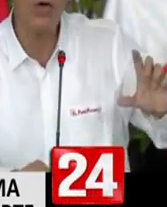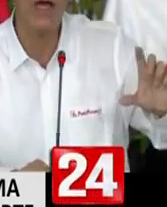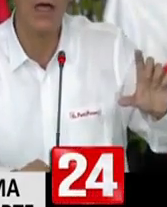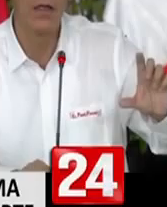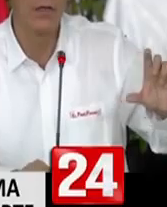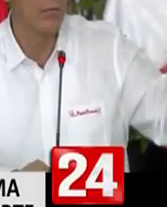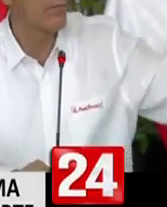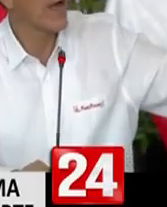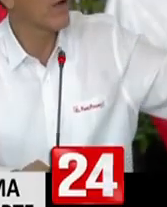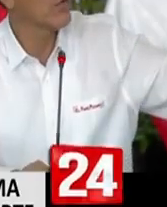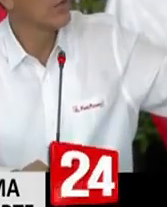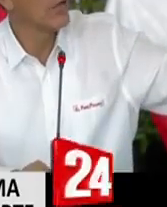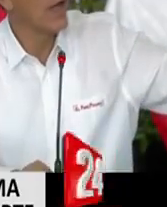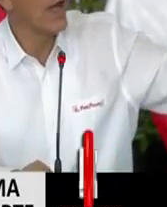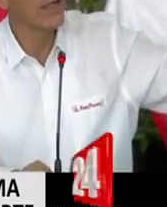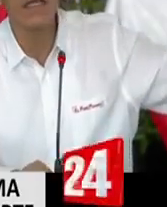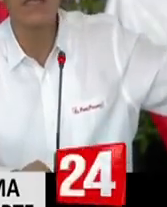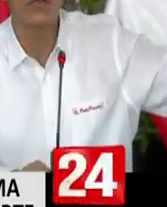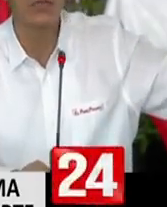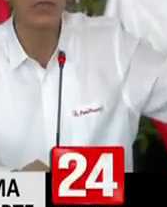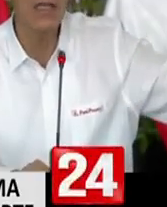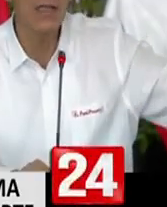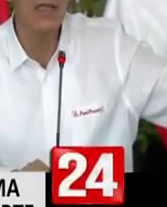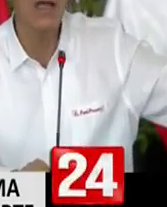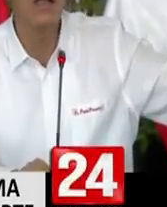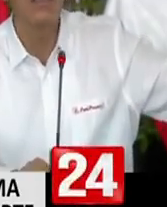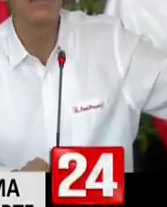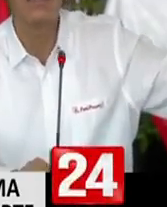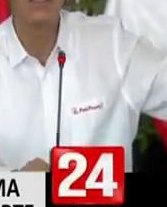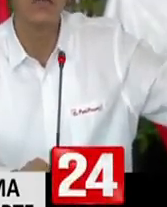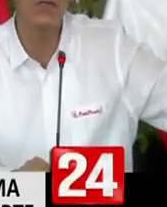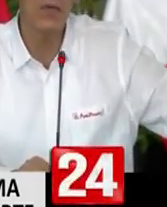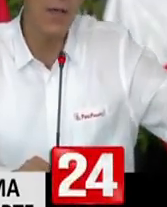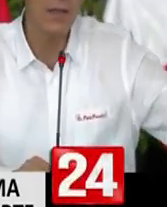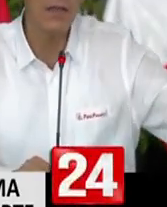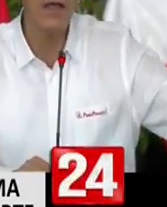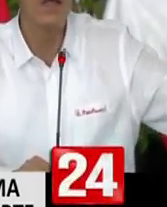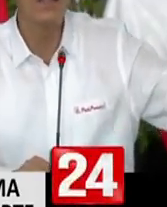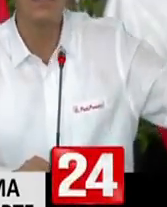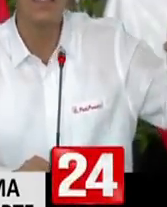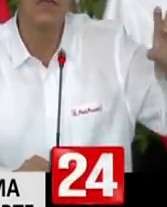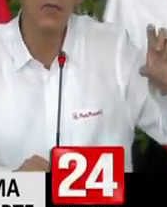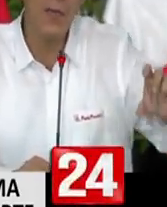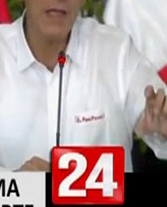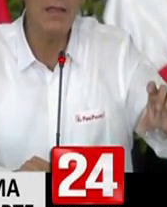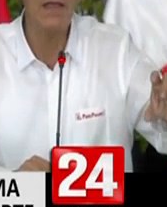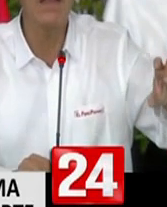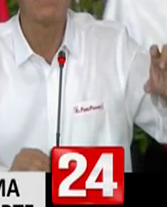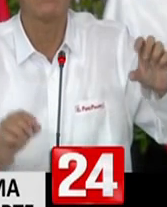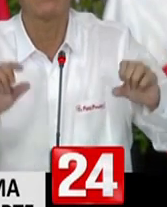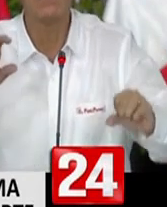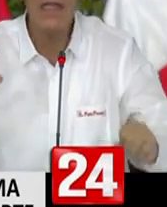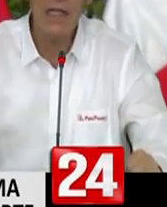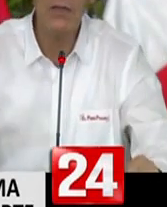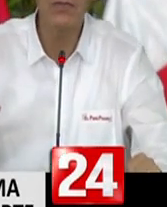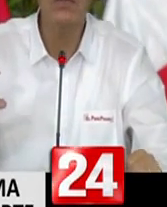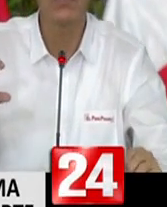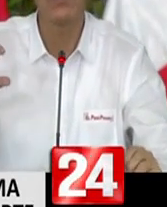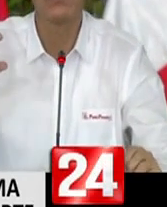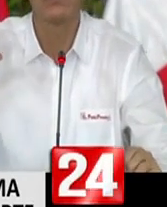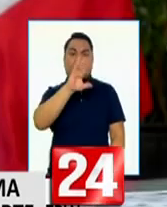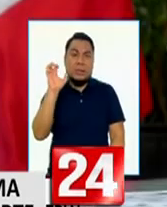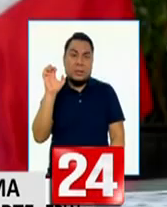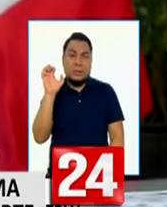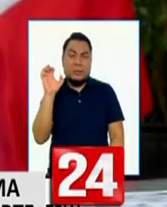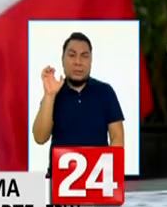y ahora bajaron a 580, 550, 520, 500,